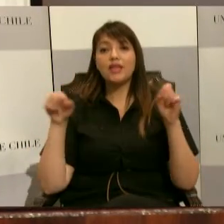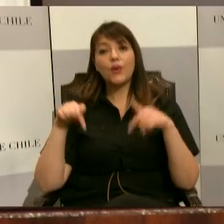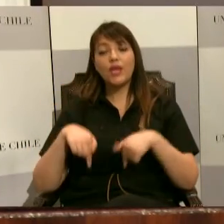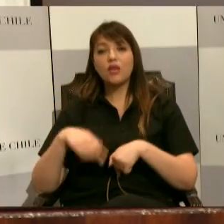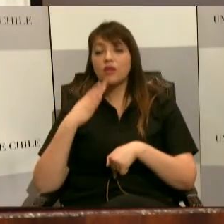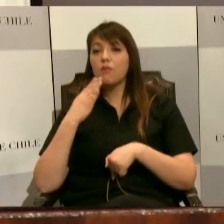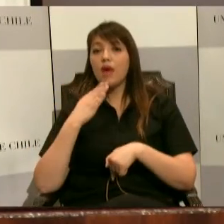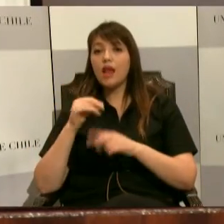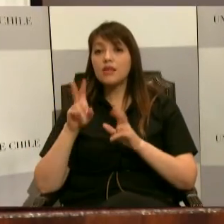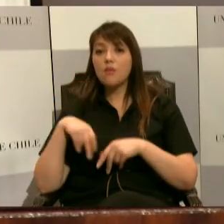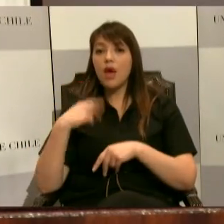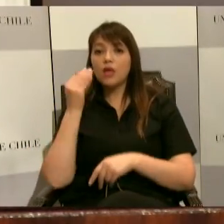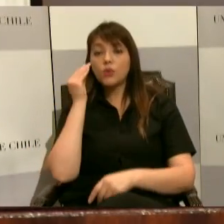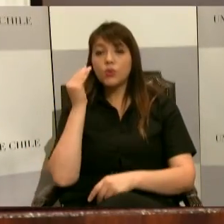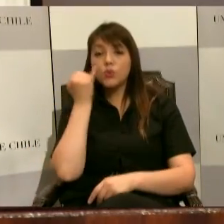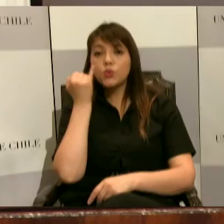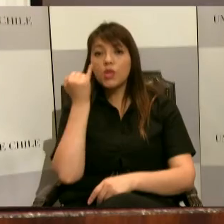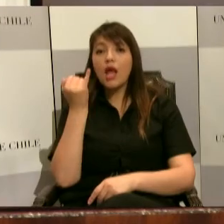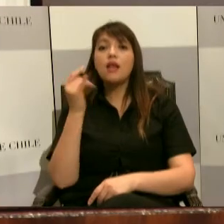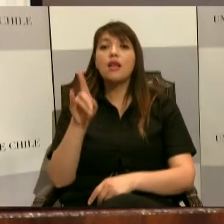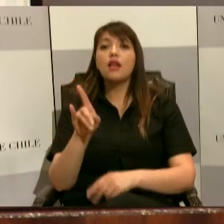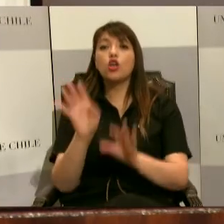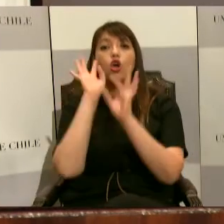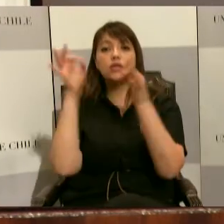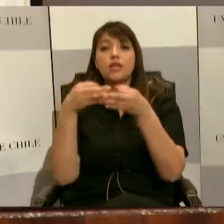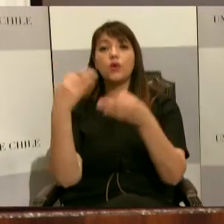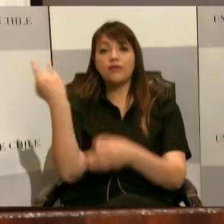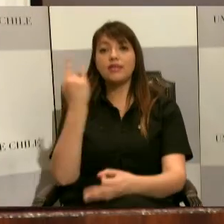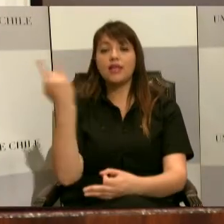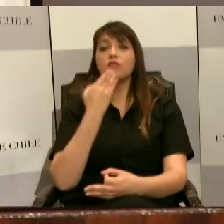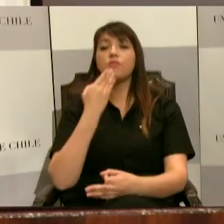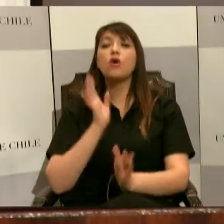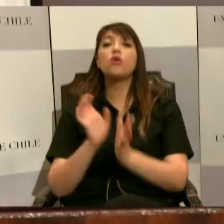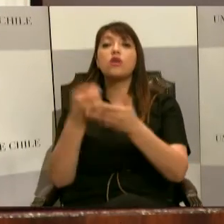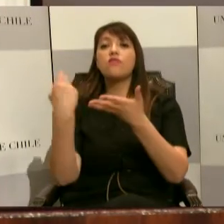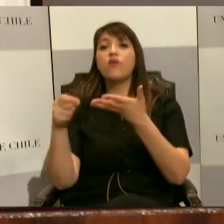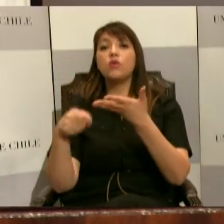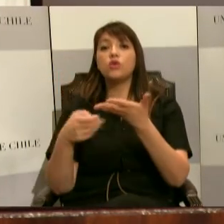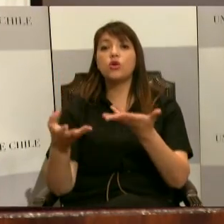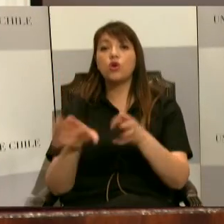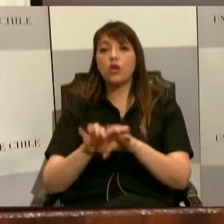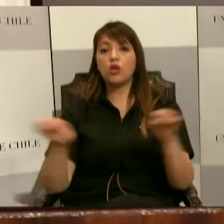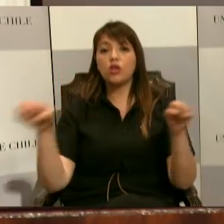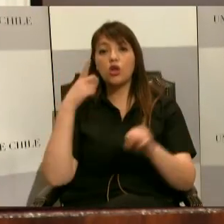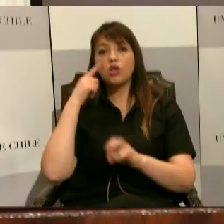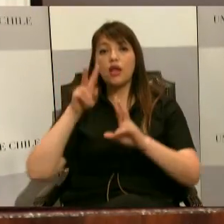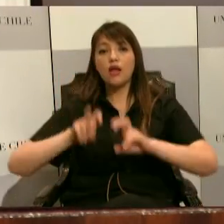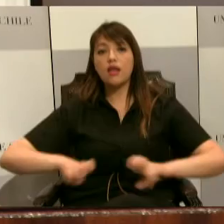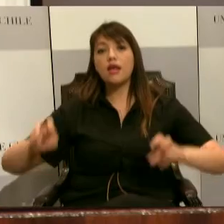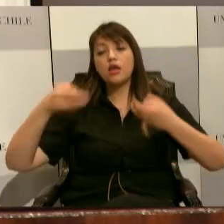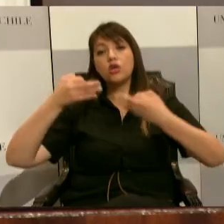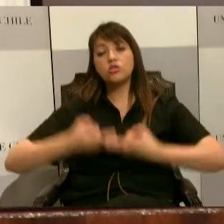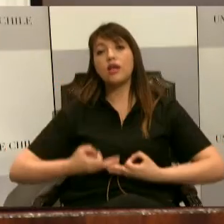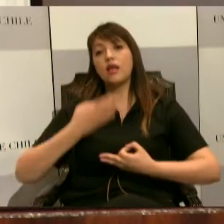Comité de Coordinación Institucional con representación del Consejo Universitario, el Senado y el Consejo de Evaluación, con el propósito de conocer, analizar y consolidar